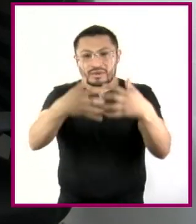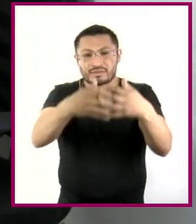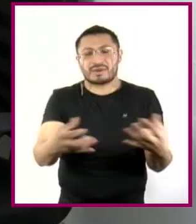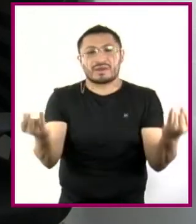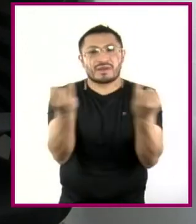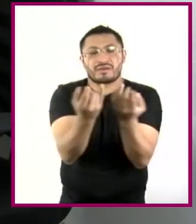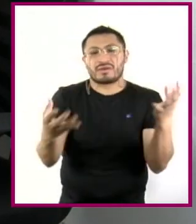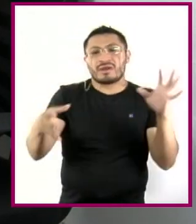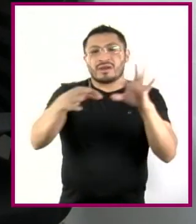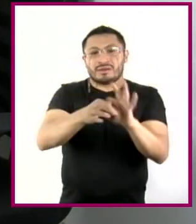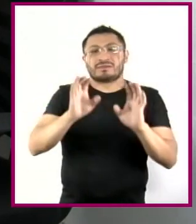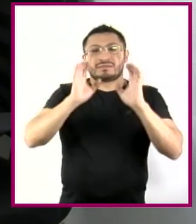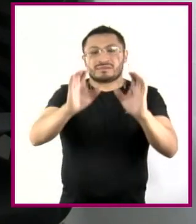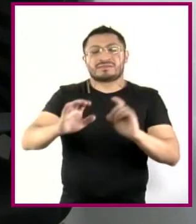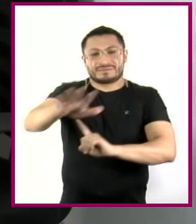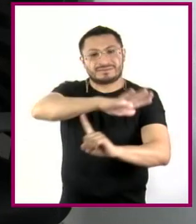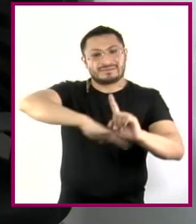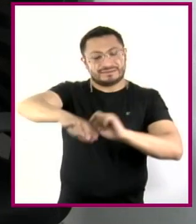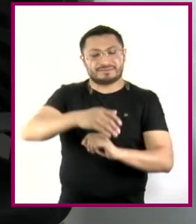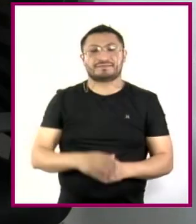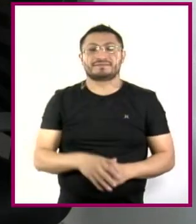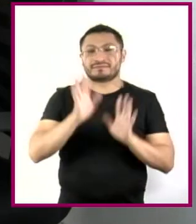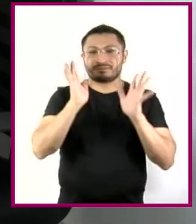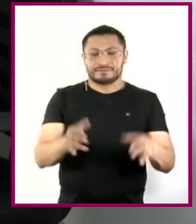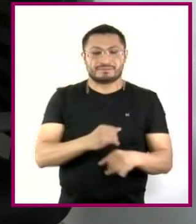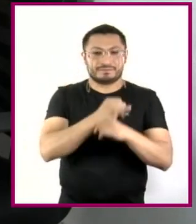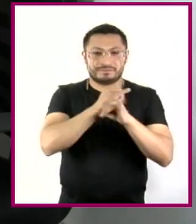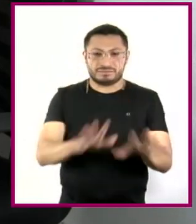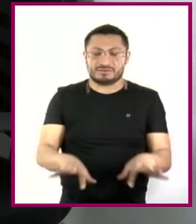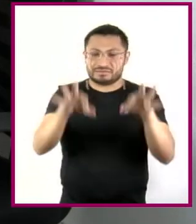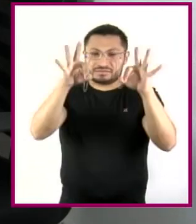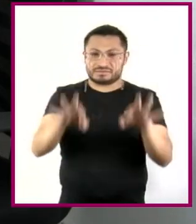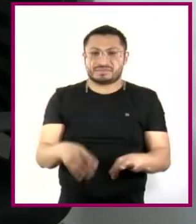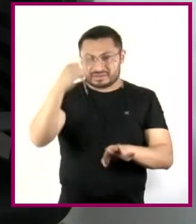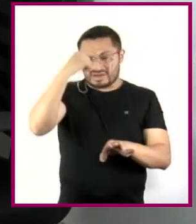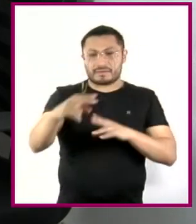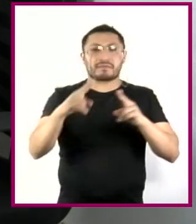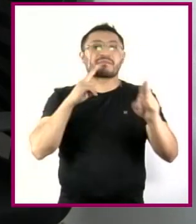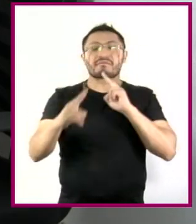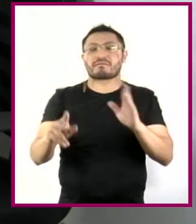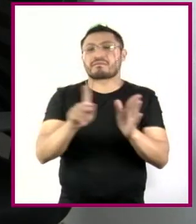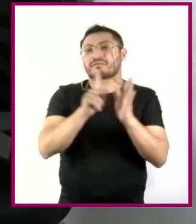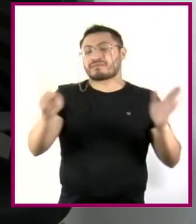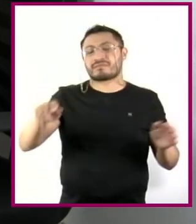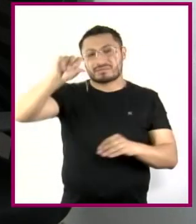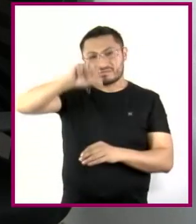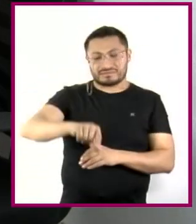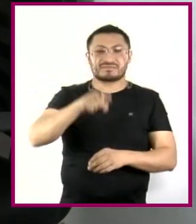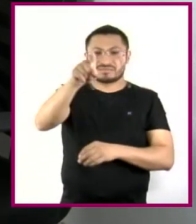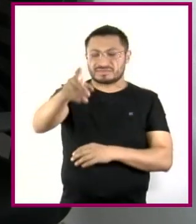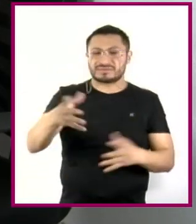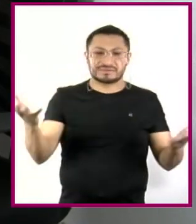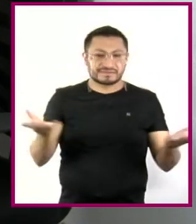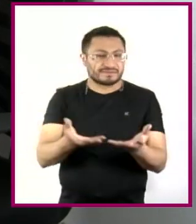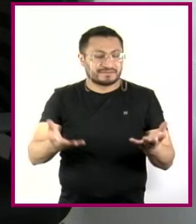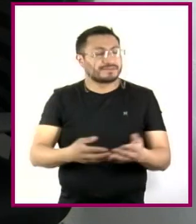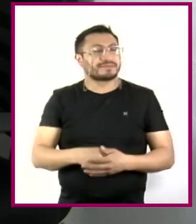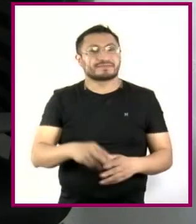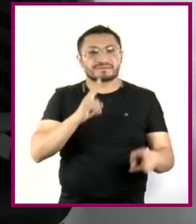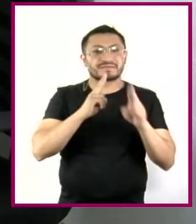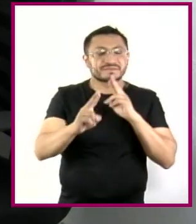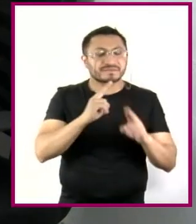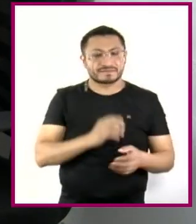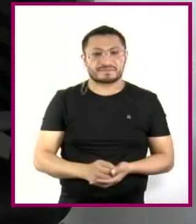ambiente. Bueno, ya hemos recabado información suficiente para la nota de hoy, así que pueden trabajar en la versión final. Sí, Mirella,